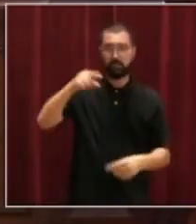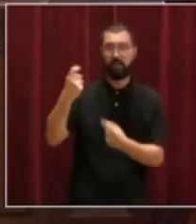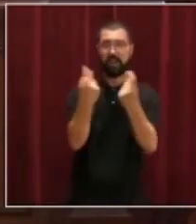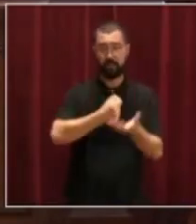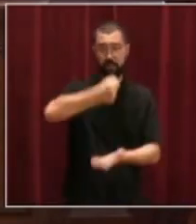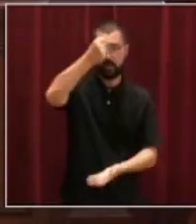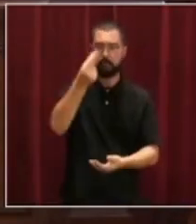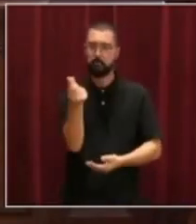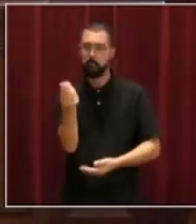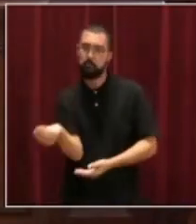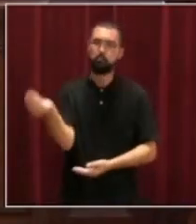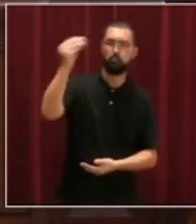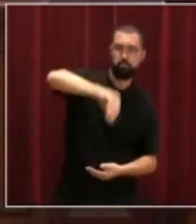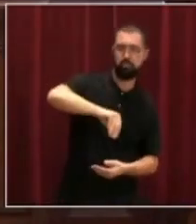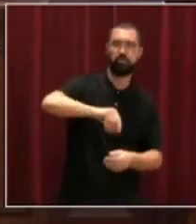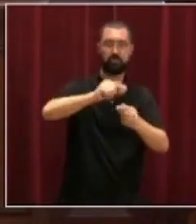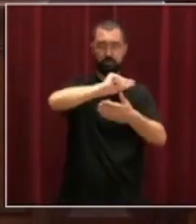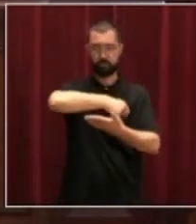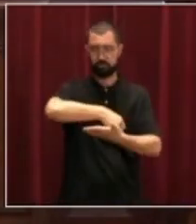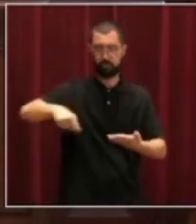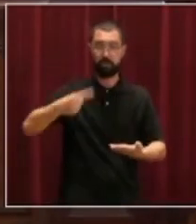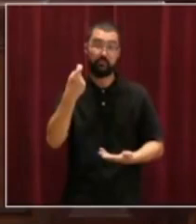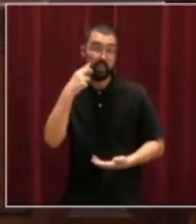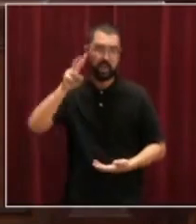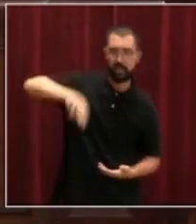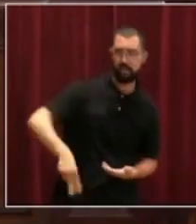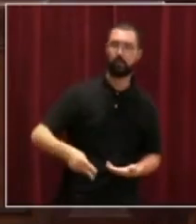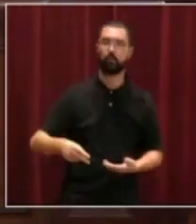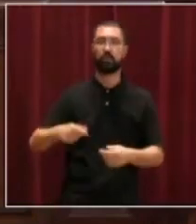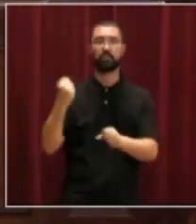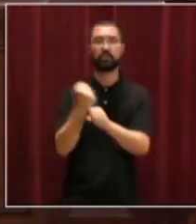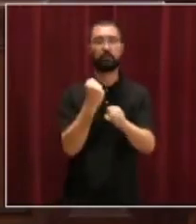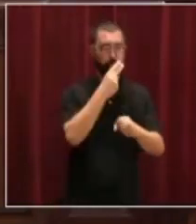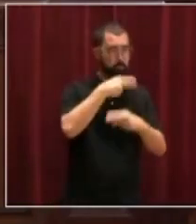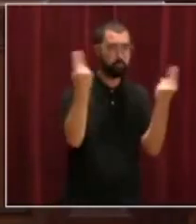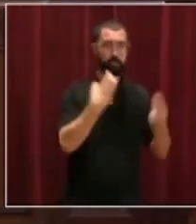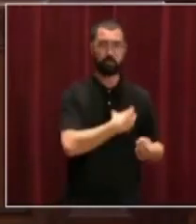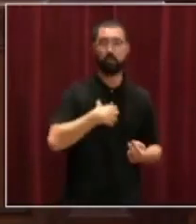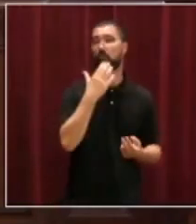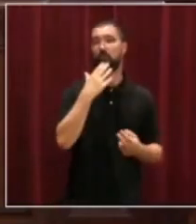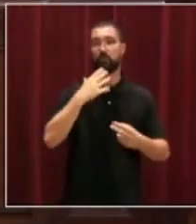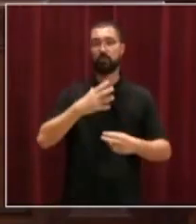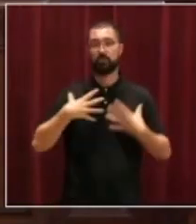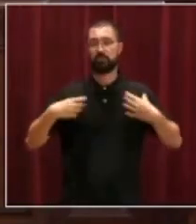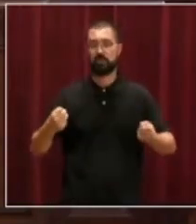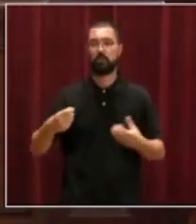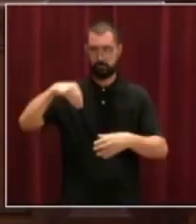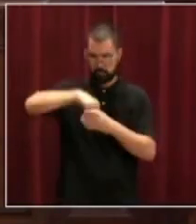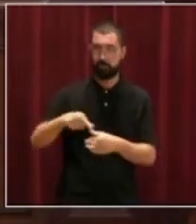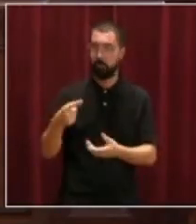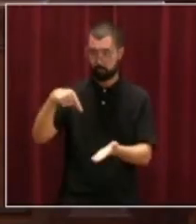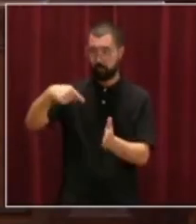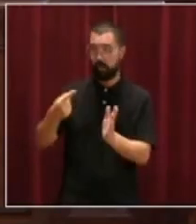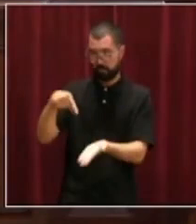pagar un Plus de insularidad no reconocido todavía para los trabajadores públicos como los de la sanidad que ahora mismo no lo tienen